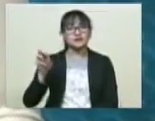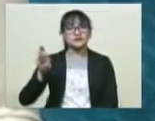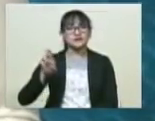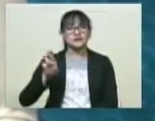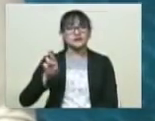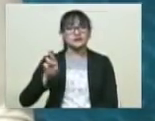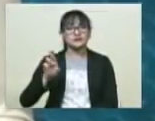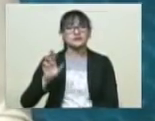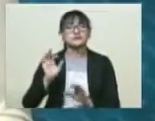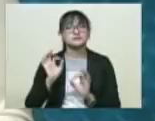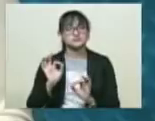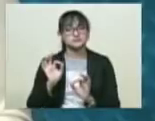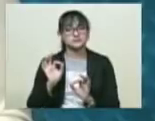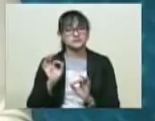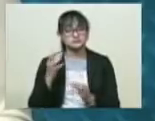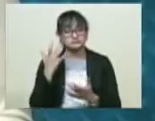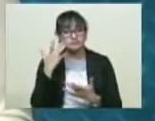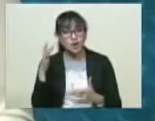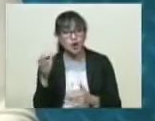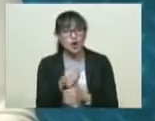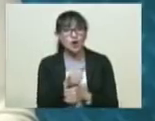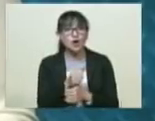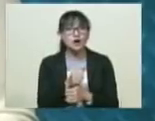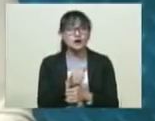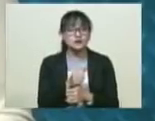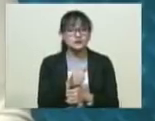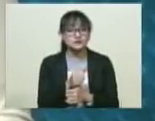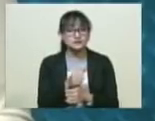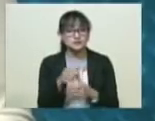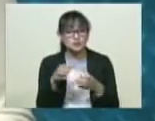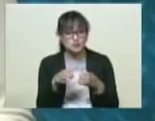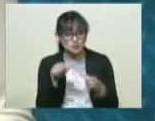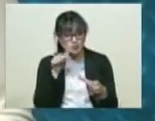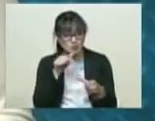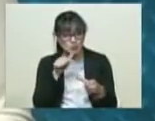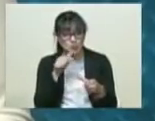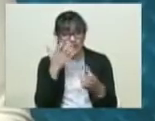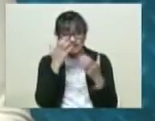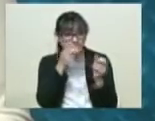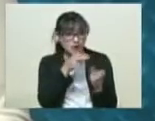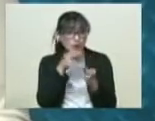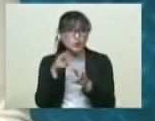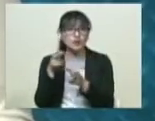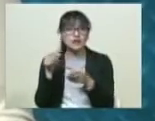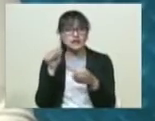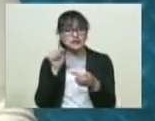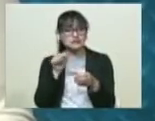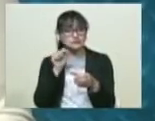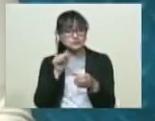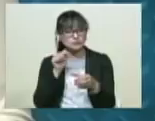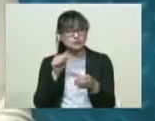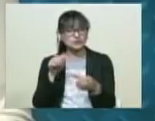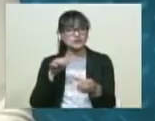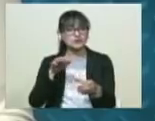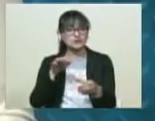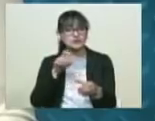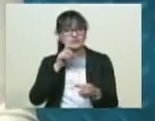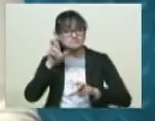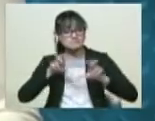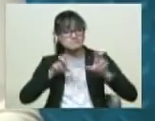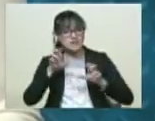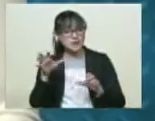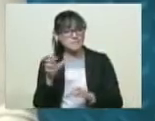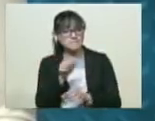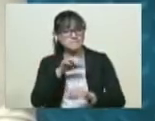propósito del desmantelamiento de esta peligrosa célula terrorista. Los organismos de inteligencia del Estado venezolano